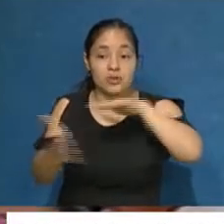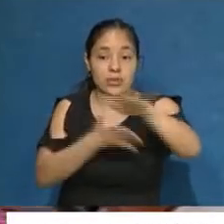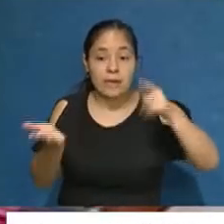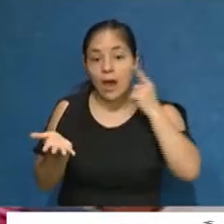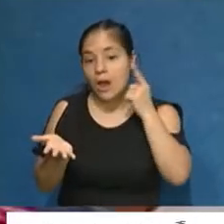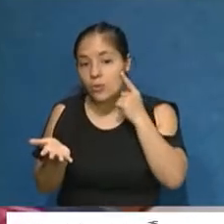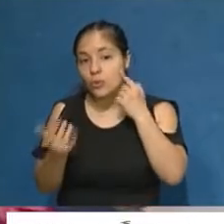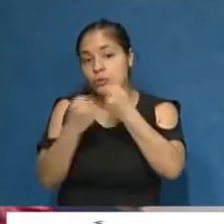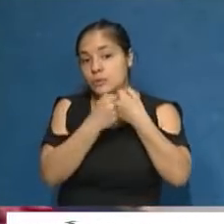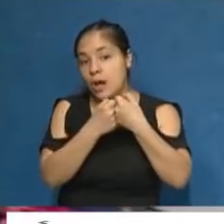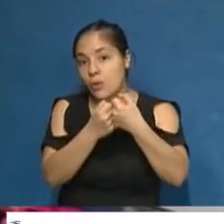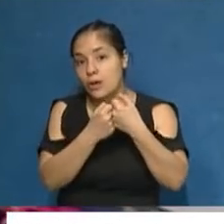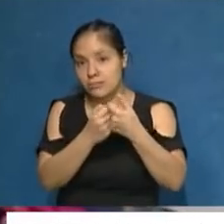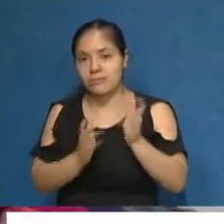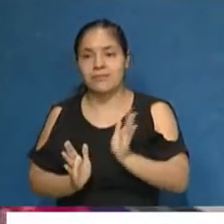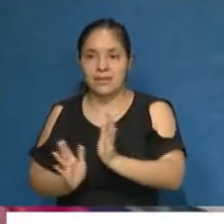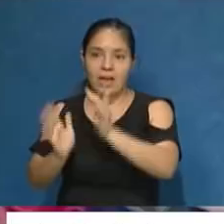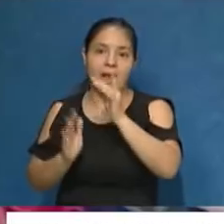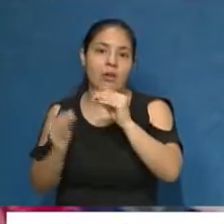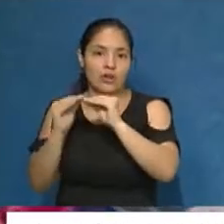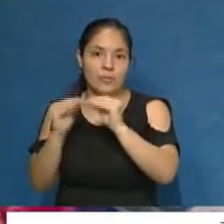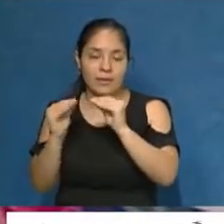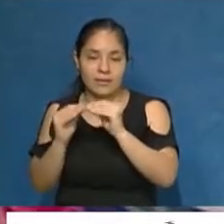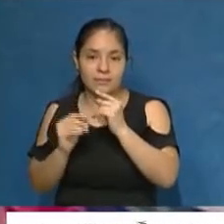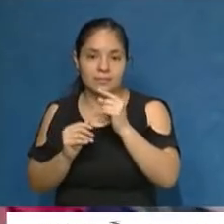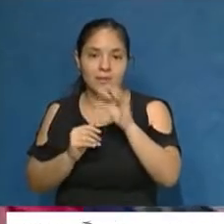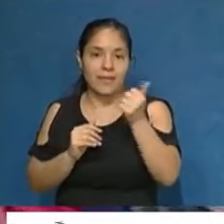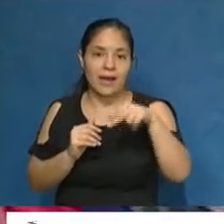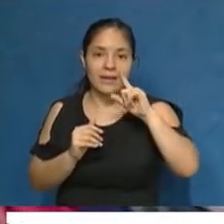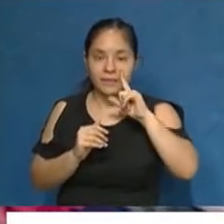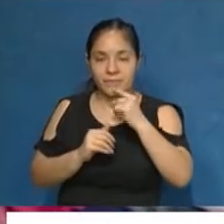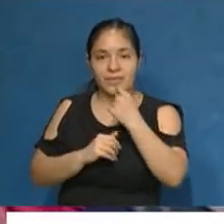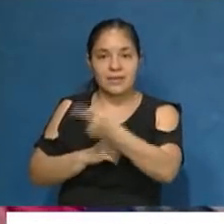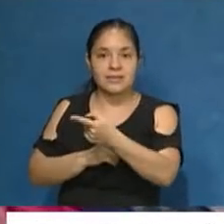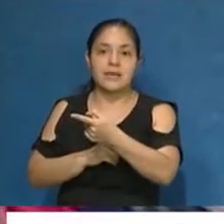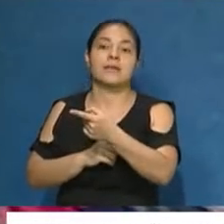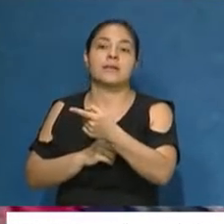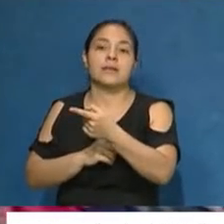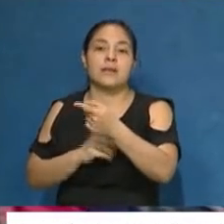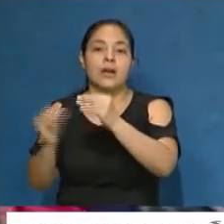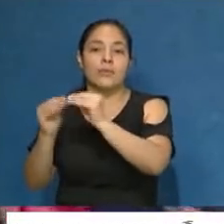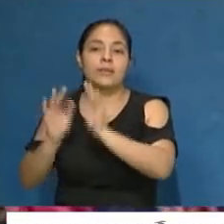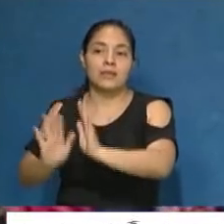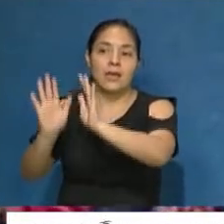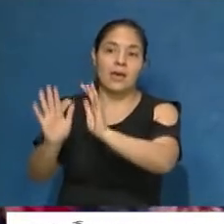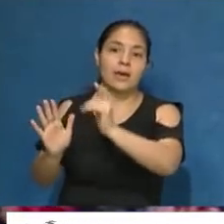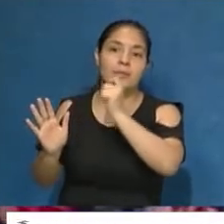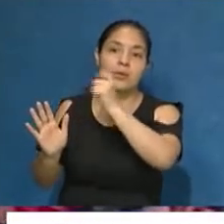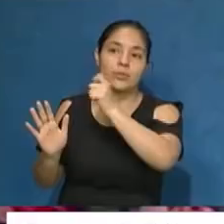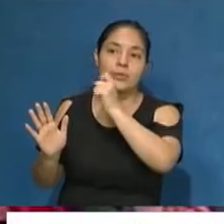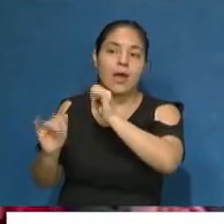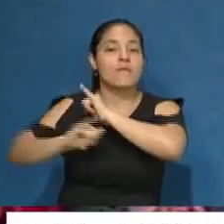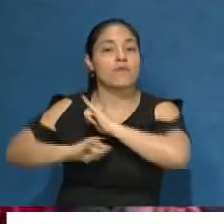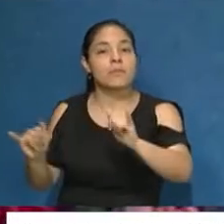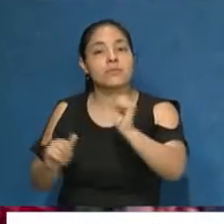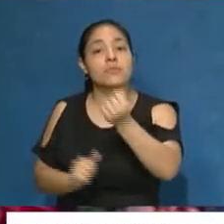televisión. Hay un montón de gente. Laura, que siga escuchando los argumentos que está dando el director general de escuela. Lo cierto es que allí está toda la información que